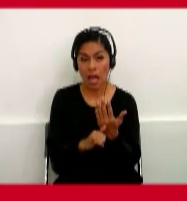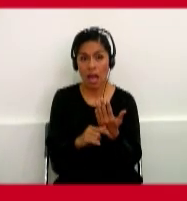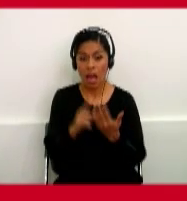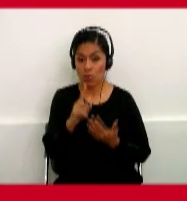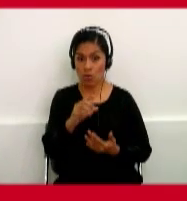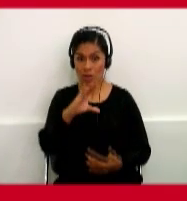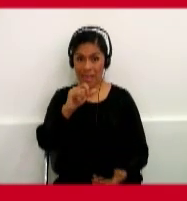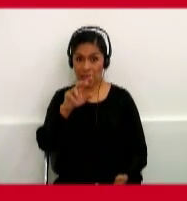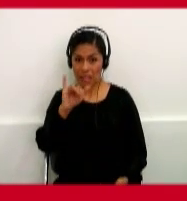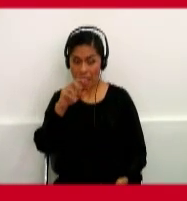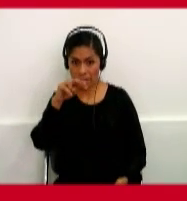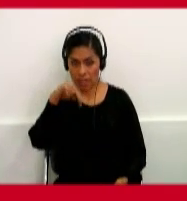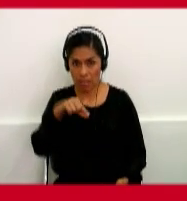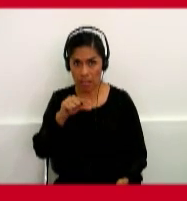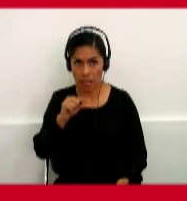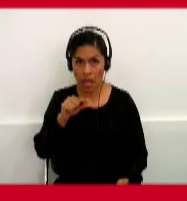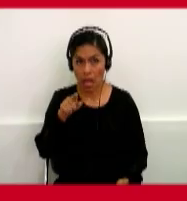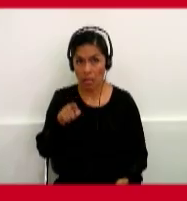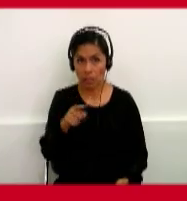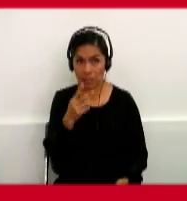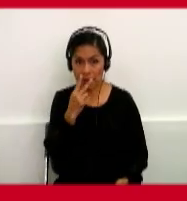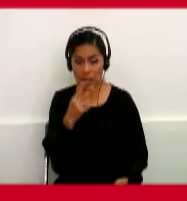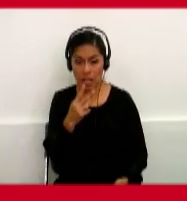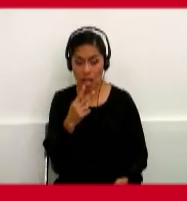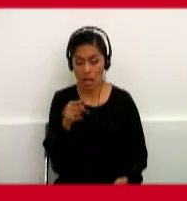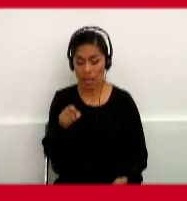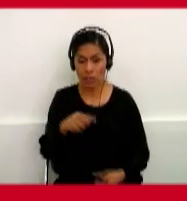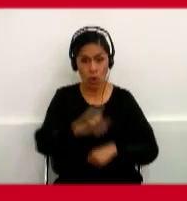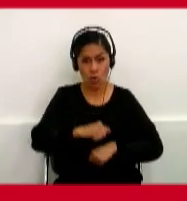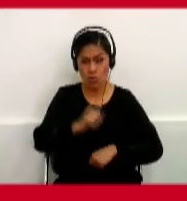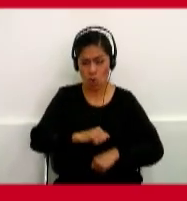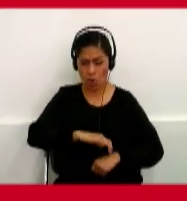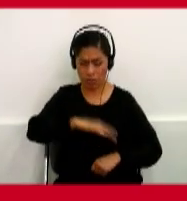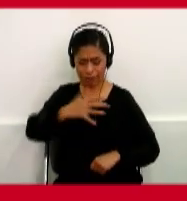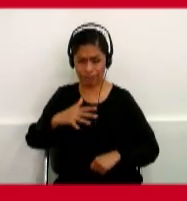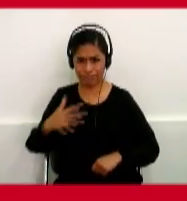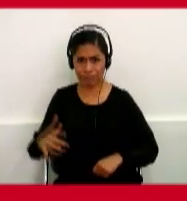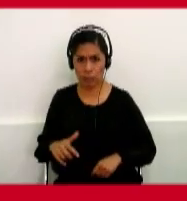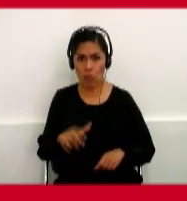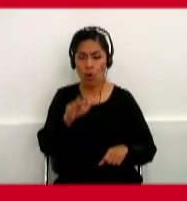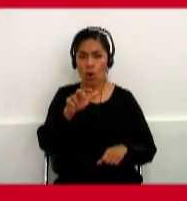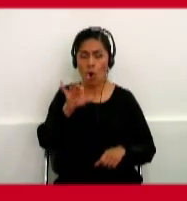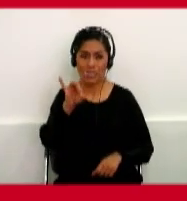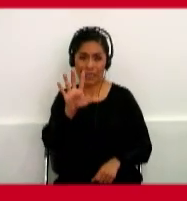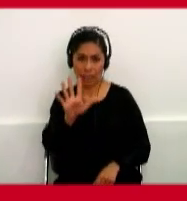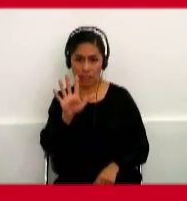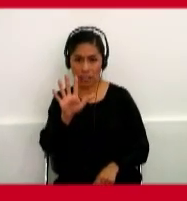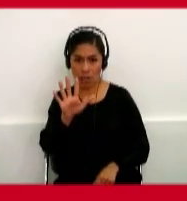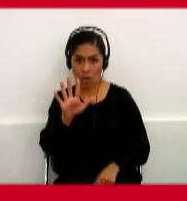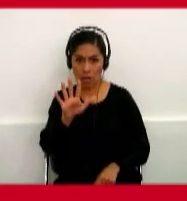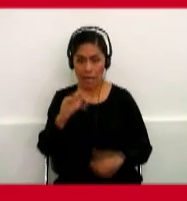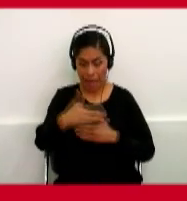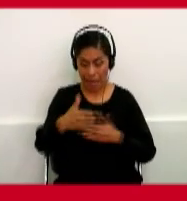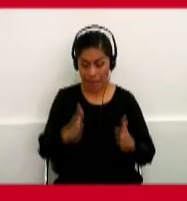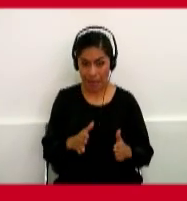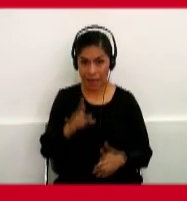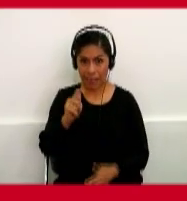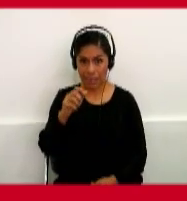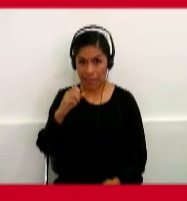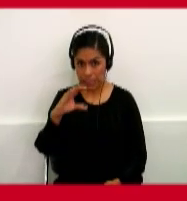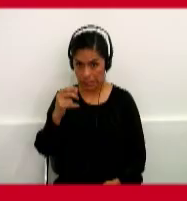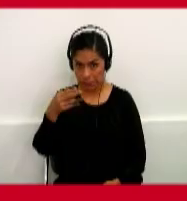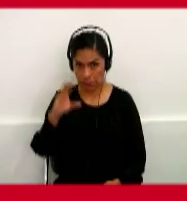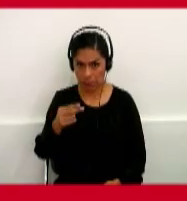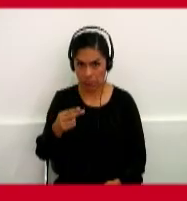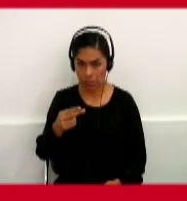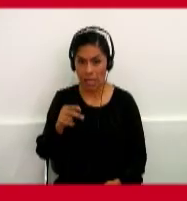de hidrofracturamiento. Yo les mostré que teníamos una roca de RMR 85 en la caja techo. Entonces yo necesitaba asegurar que el hanging